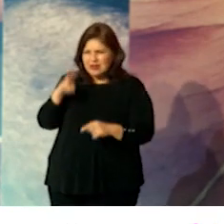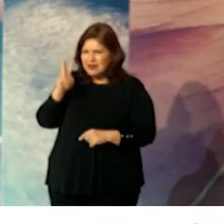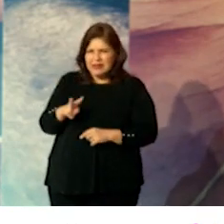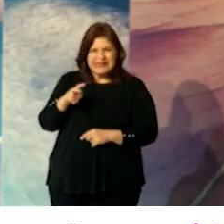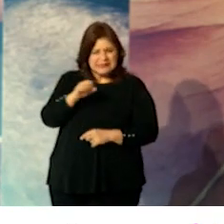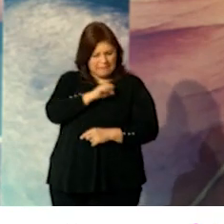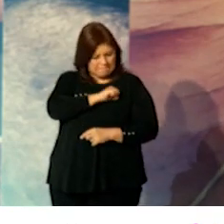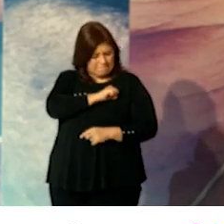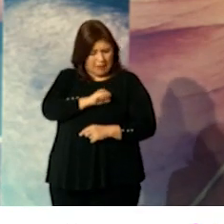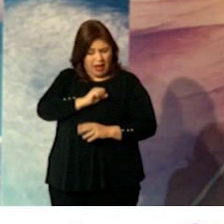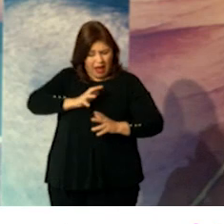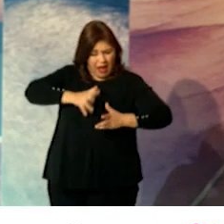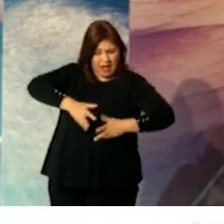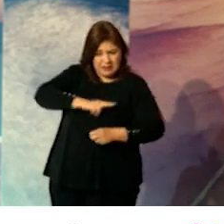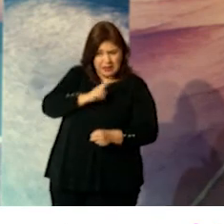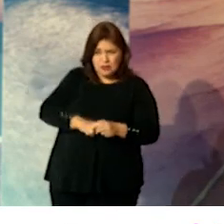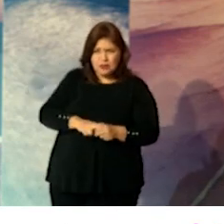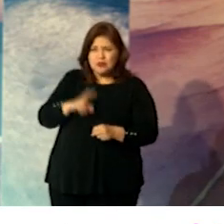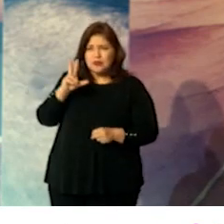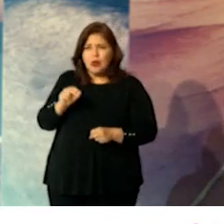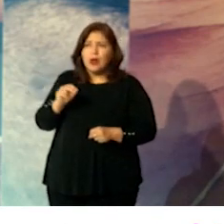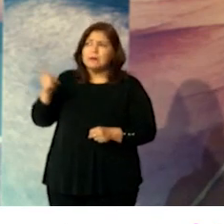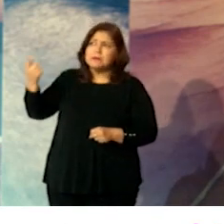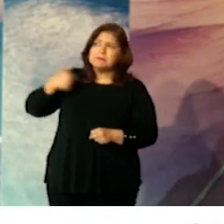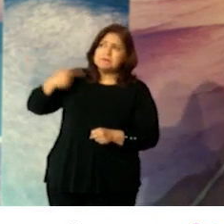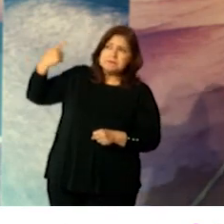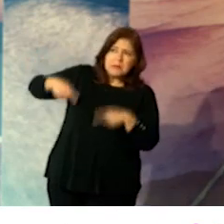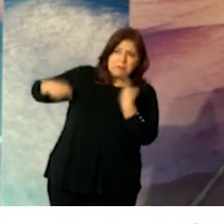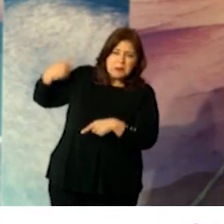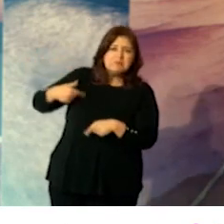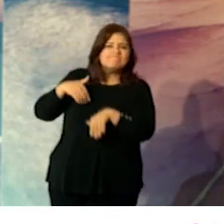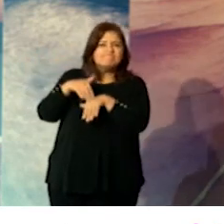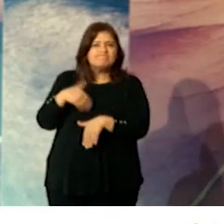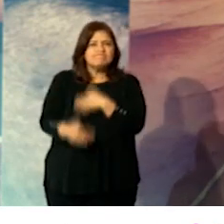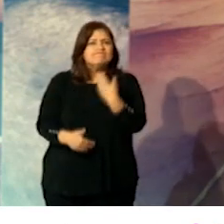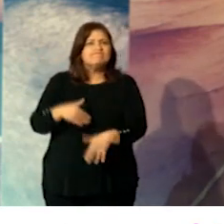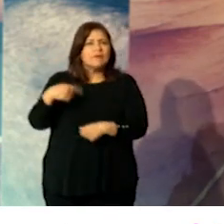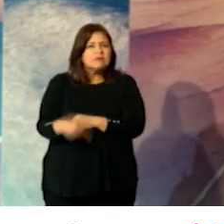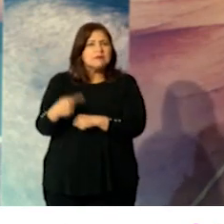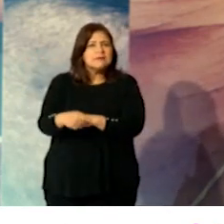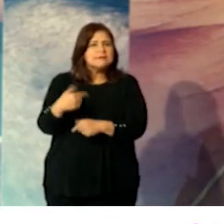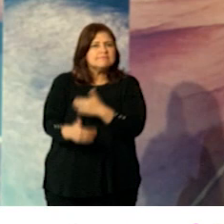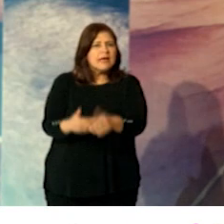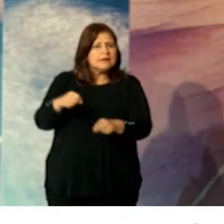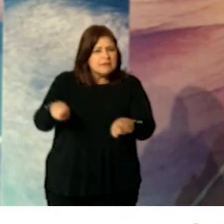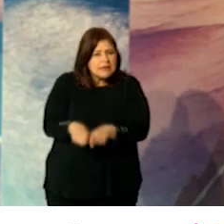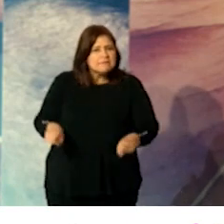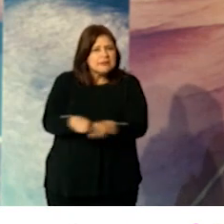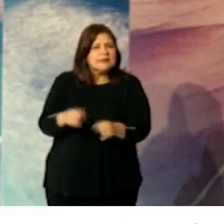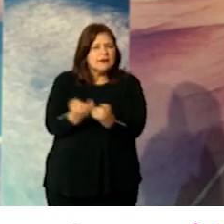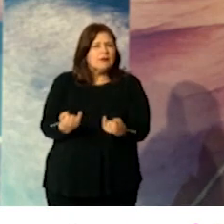sean malos por naturaleza, es porque siguen órdenes, siguen el ritmo, se mantienen un poco como